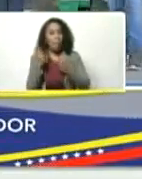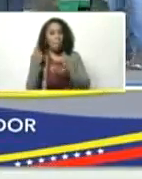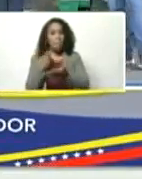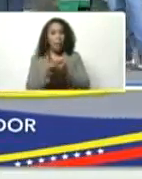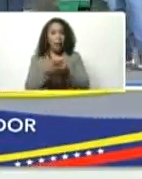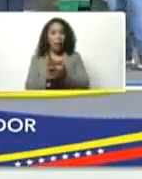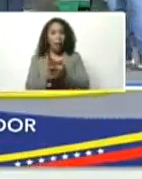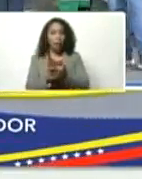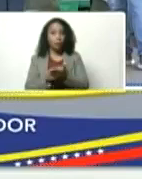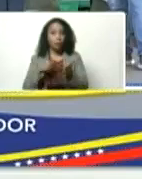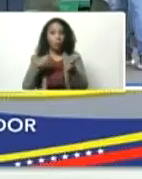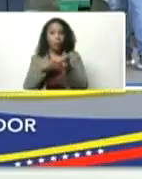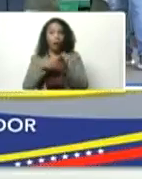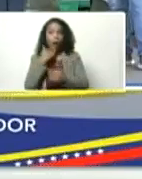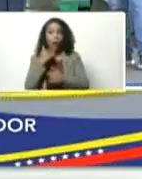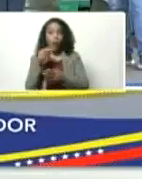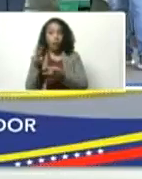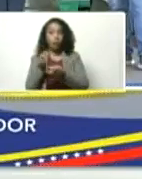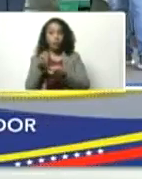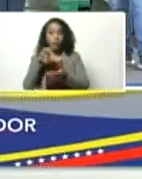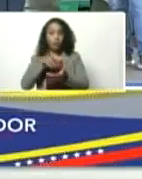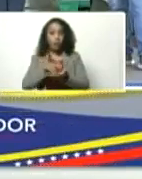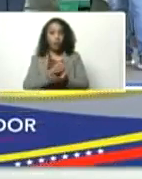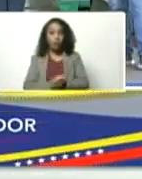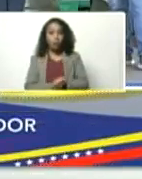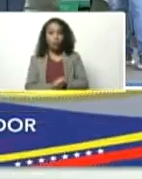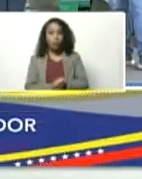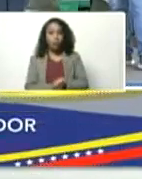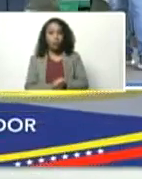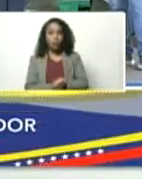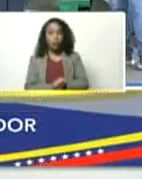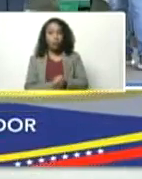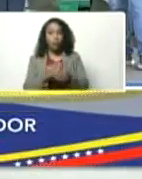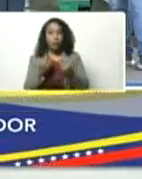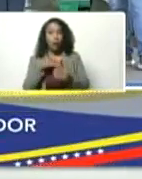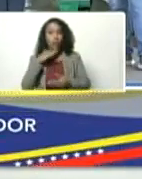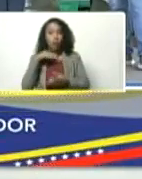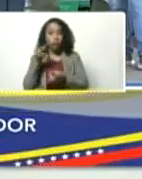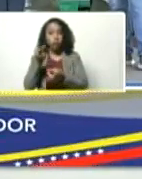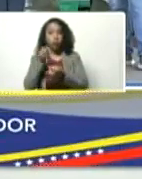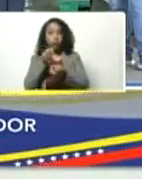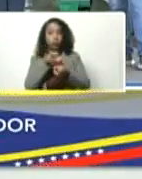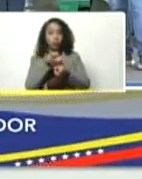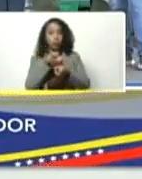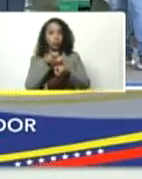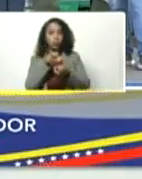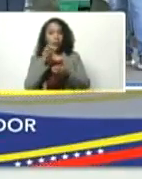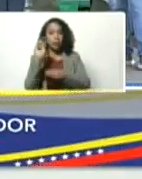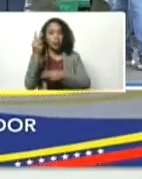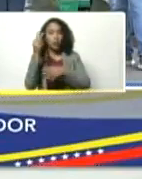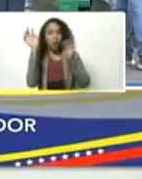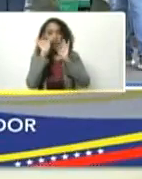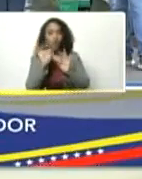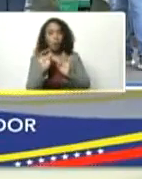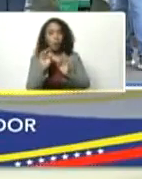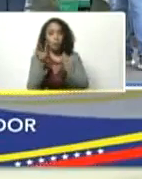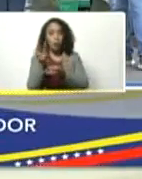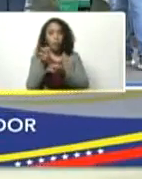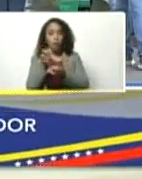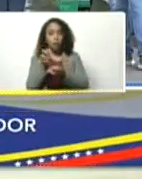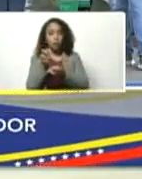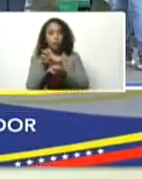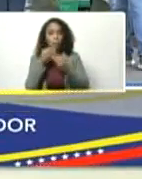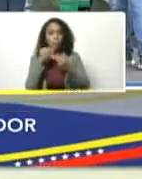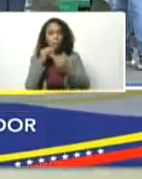impuestos y que le entre platica al Estado, riqueza. Y la segunda parte de la plática que te entra es